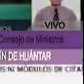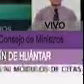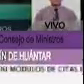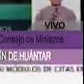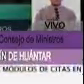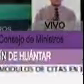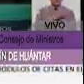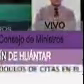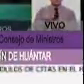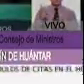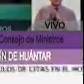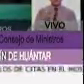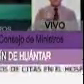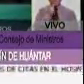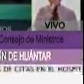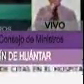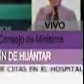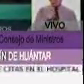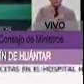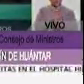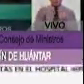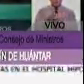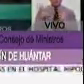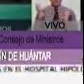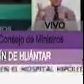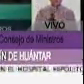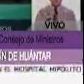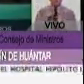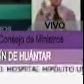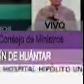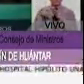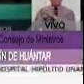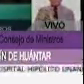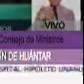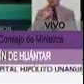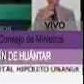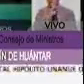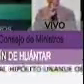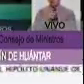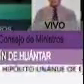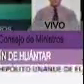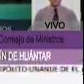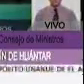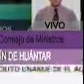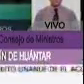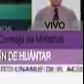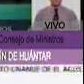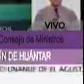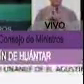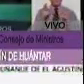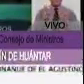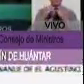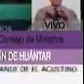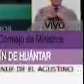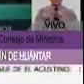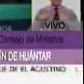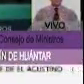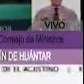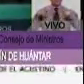No fue una reunión clandestina, no fue una reunión en un restaurante, fue una suite de un